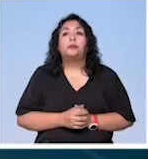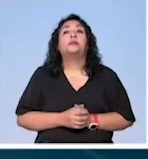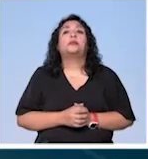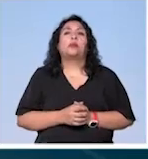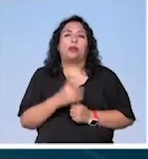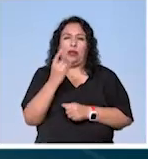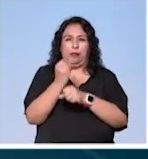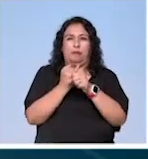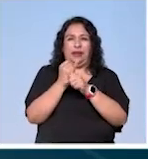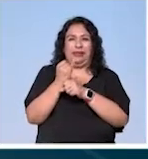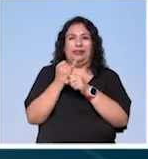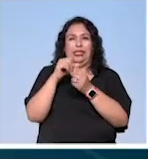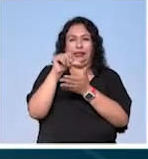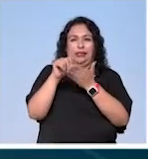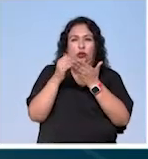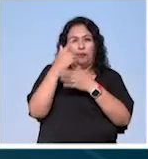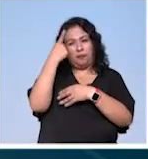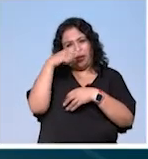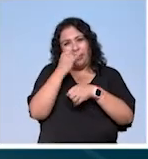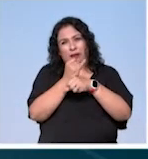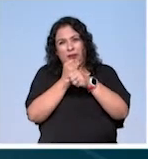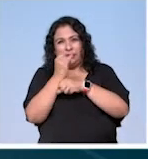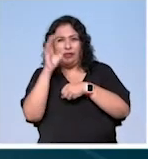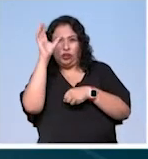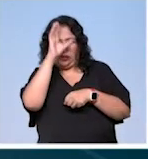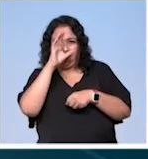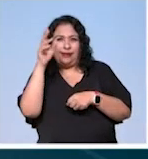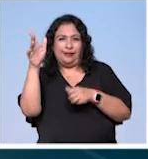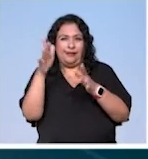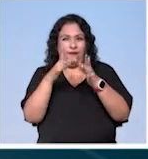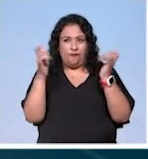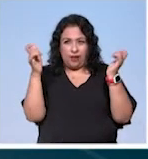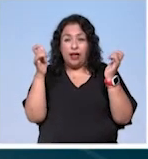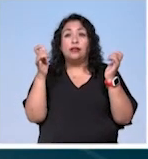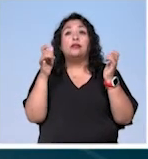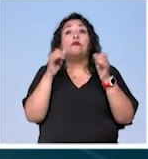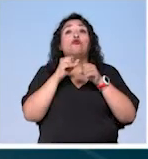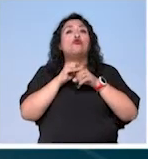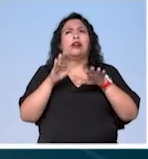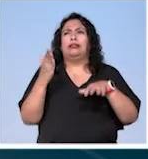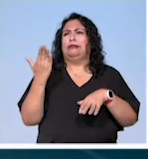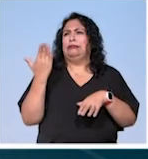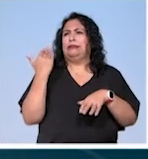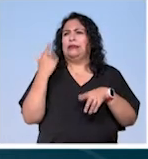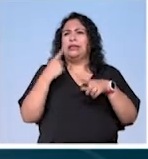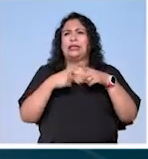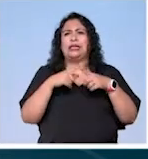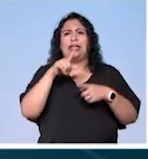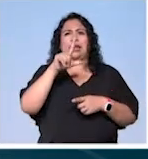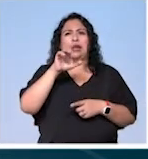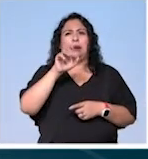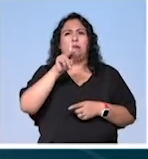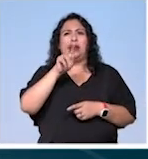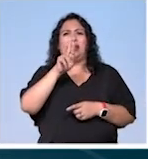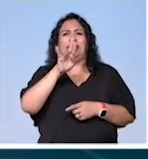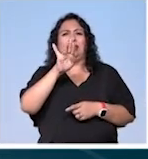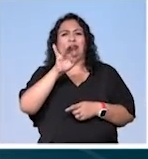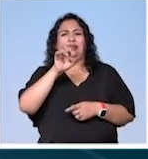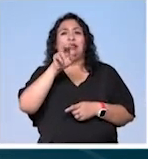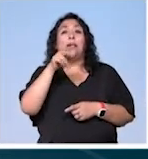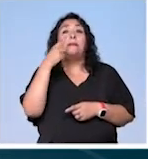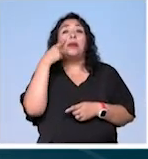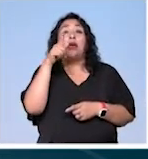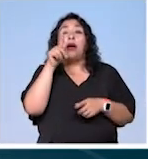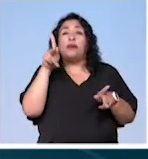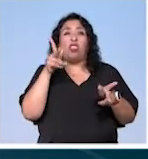Un estudio del Centro Nacional para la Investigación Científica de Francia, difundido recientemente por Le Parisien, mostró las aves